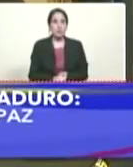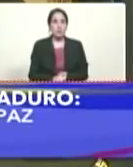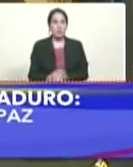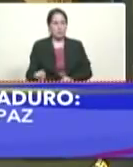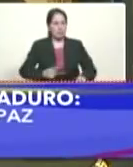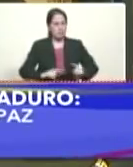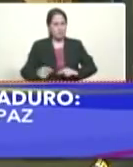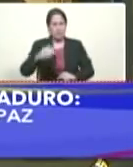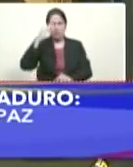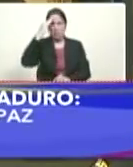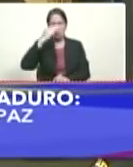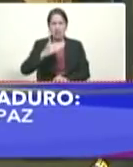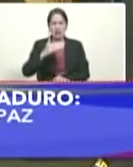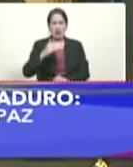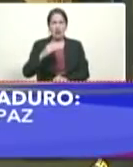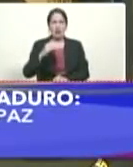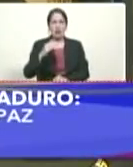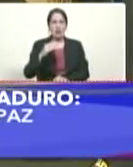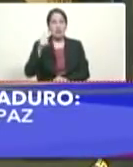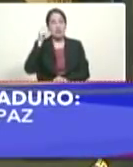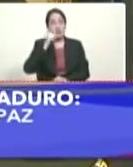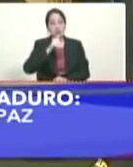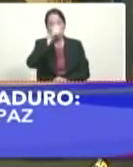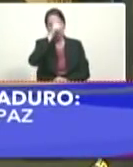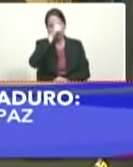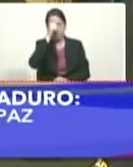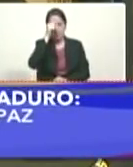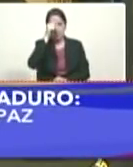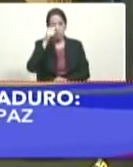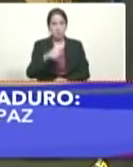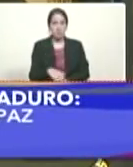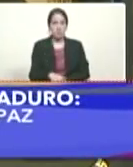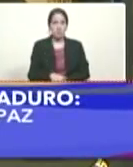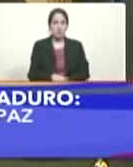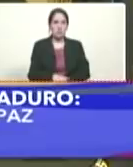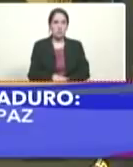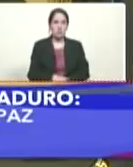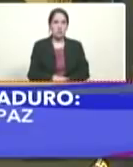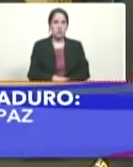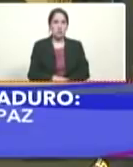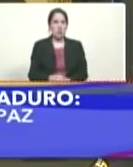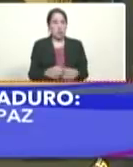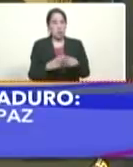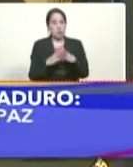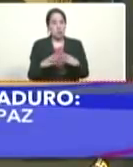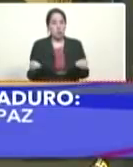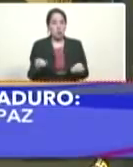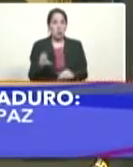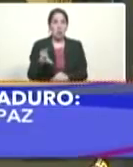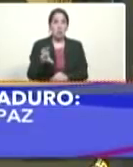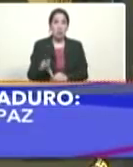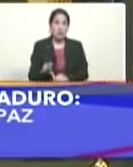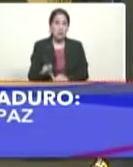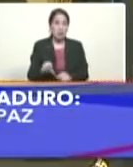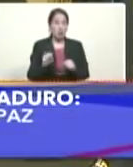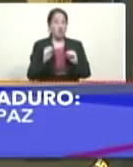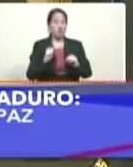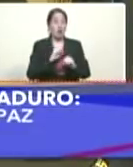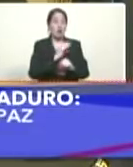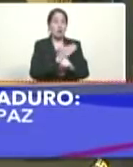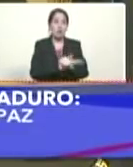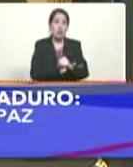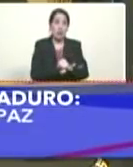karina rote sábado y domingo en todo el país es para consolidar la